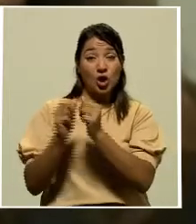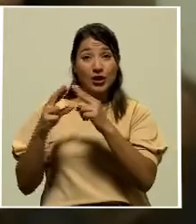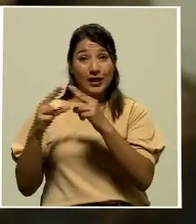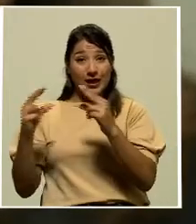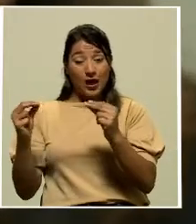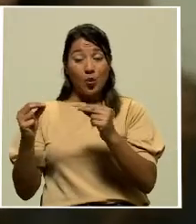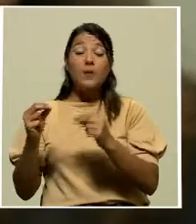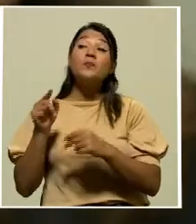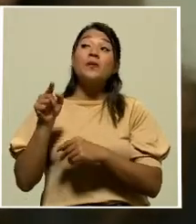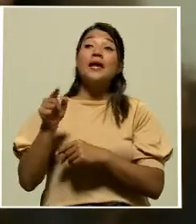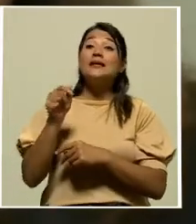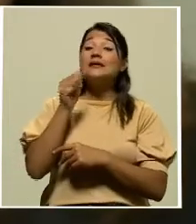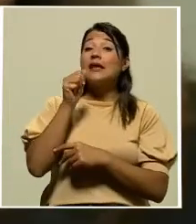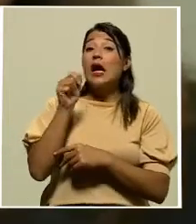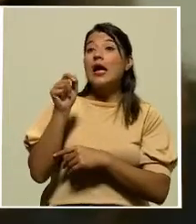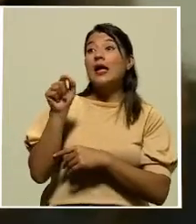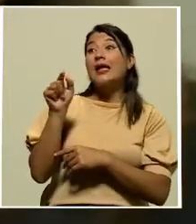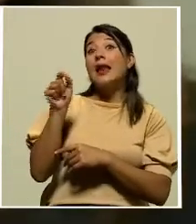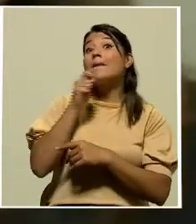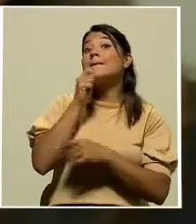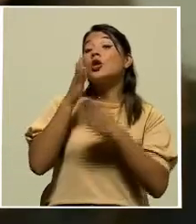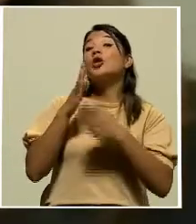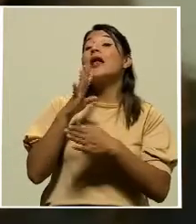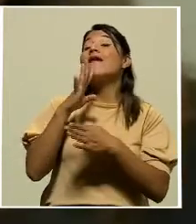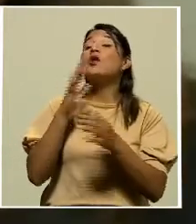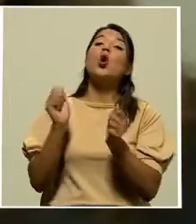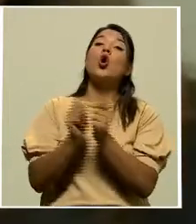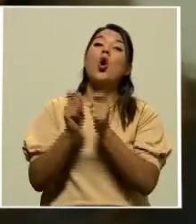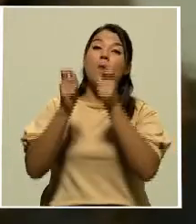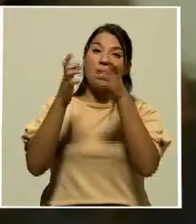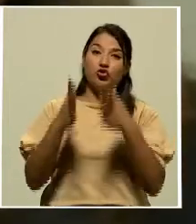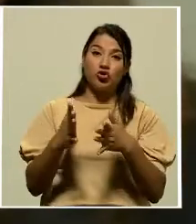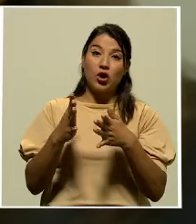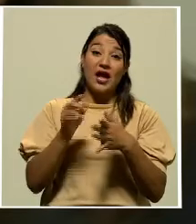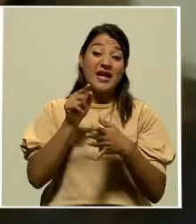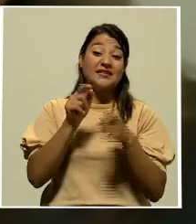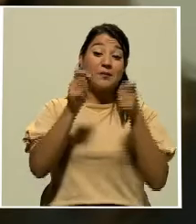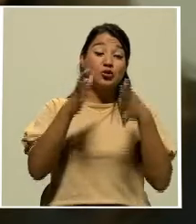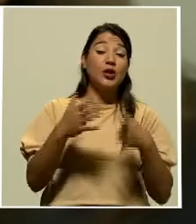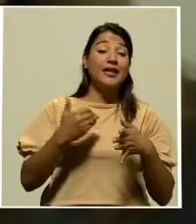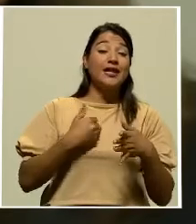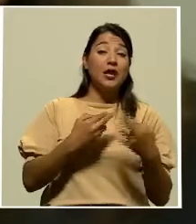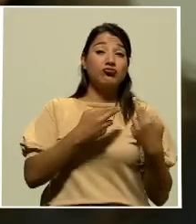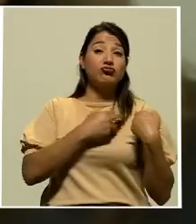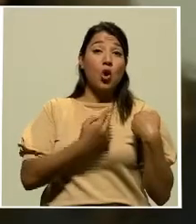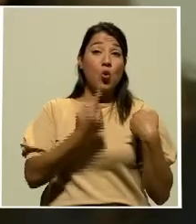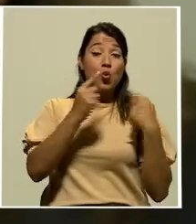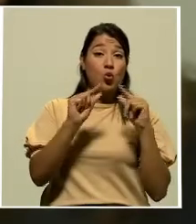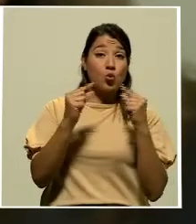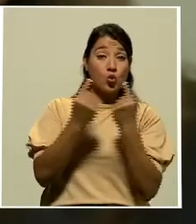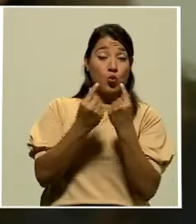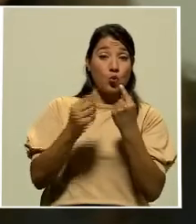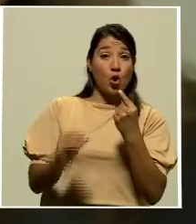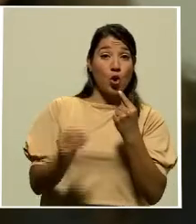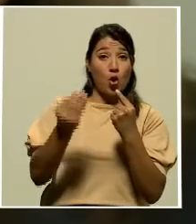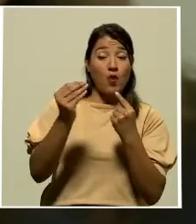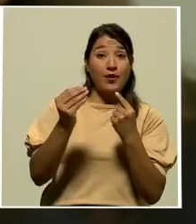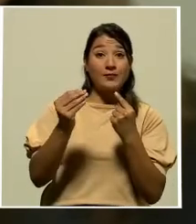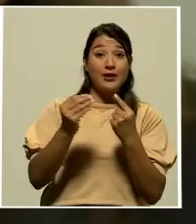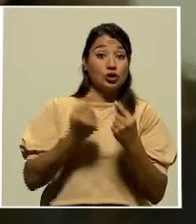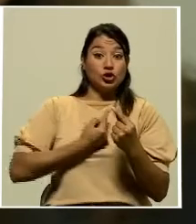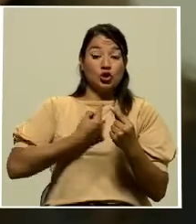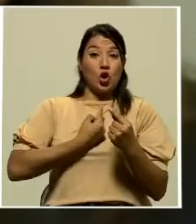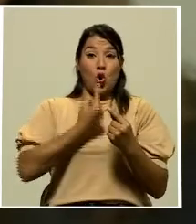con la maestra que tenía a cargo un grupo de muchachos, y ella era ella